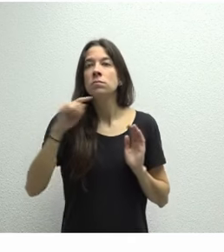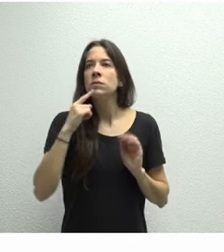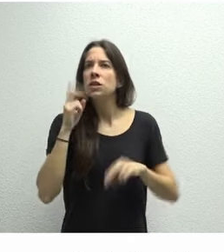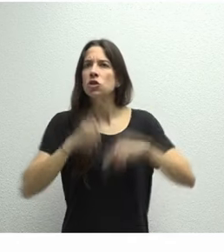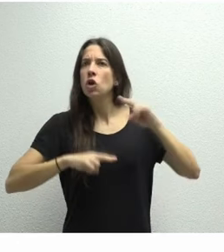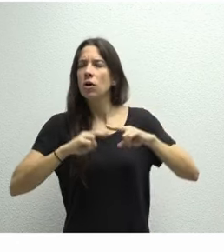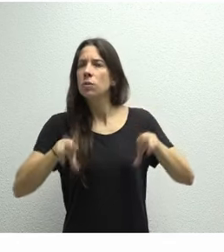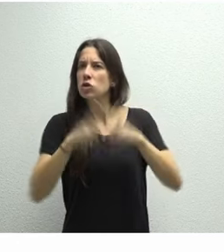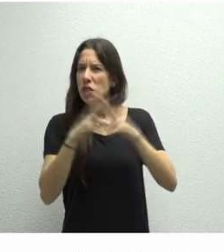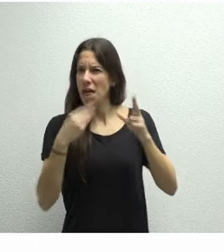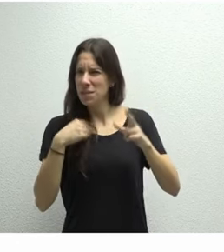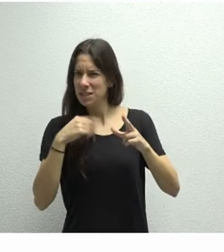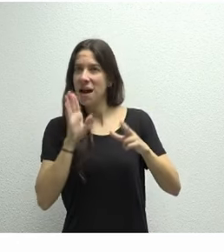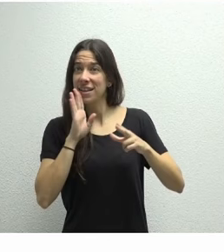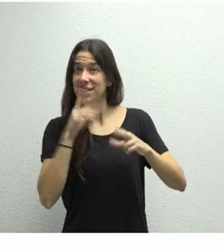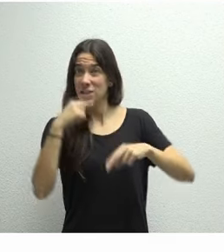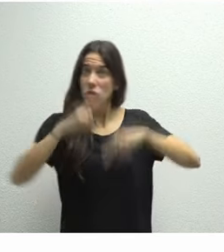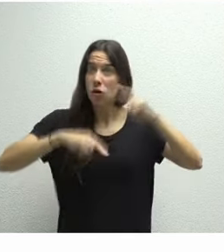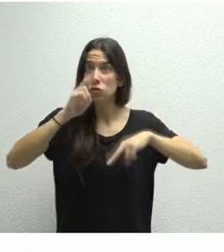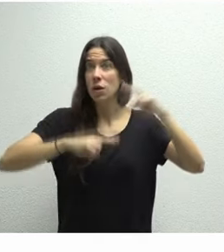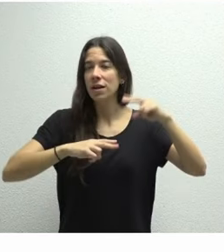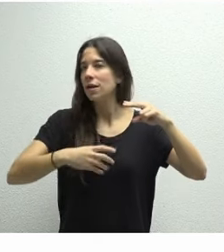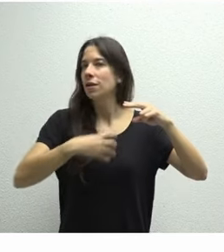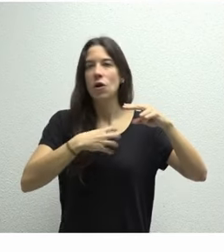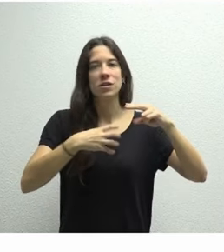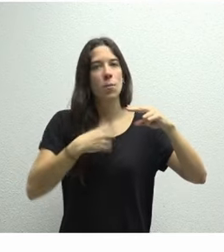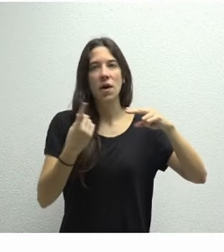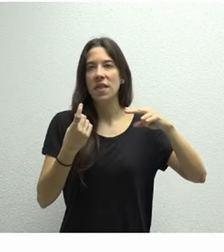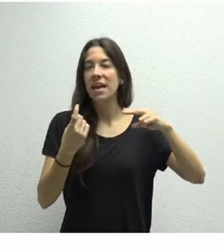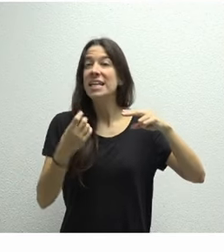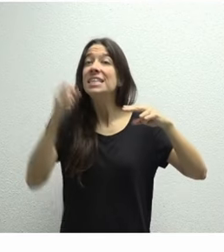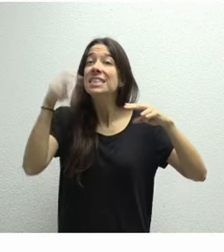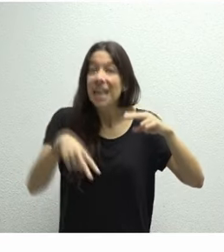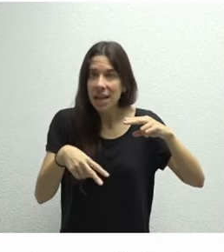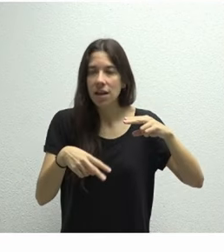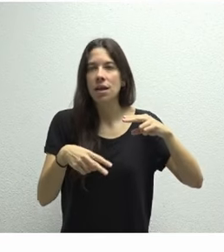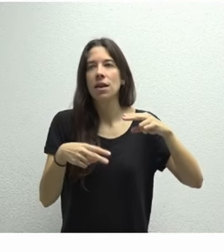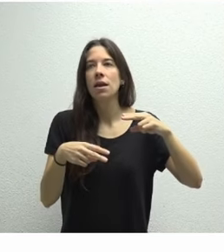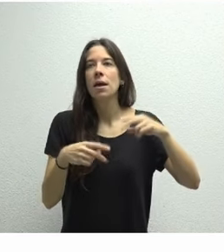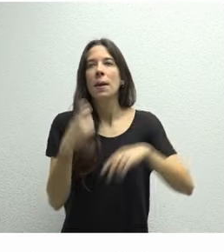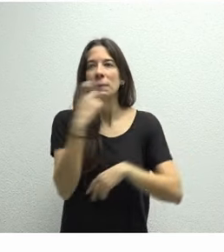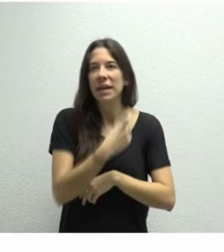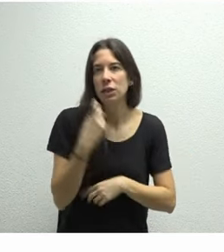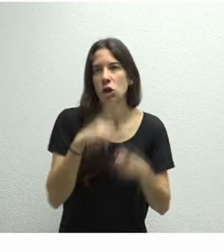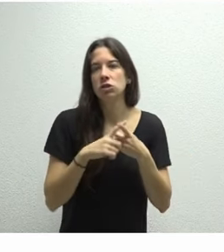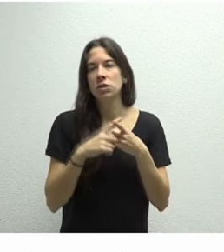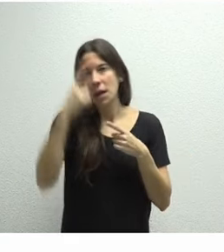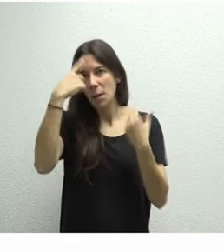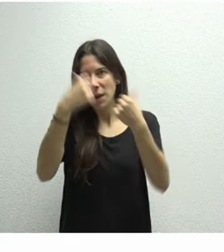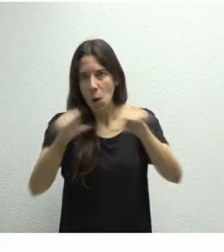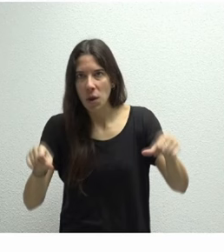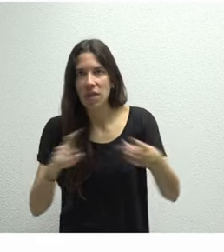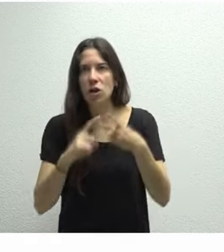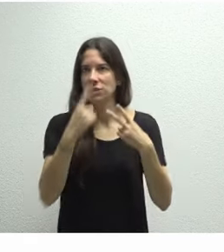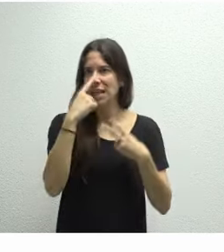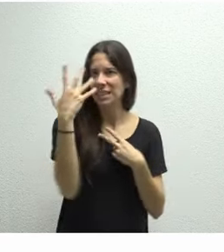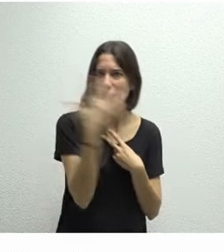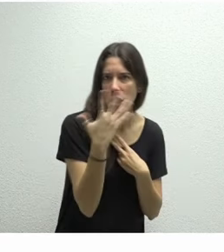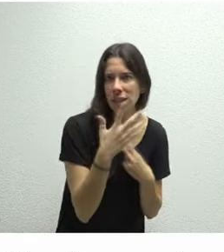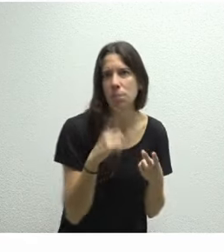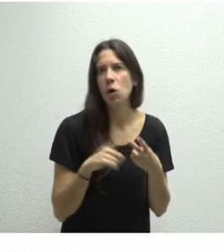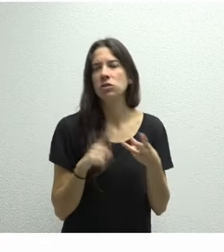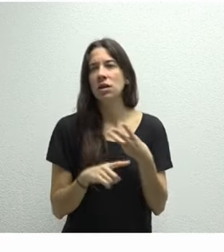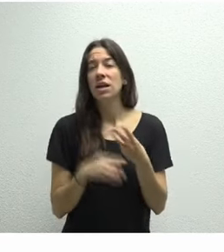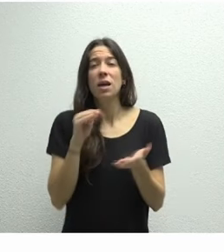sociedad a la que he dicho antes si no es eliminando erradicando de una vez los mitos prejuicios estereotipos que tantas